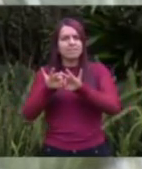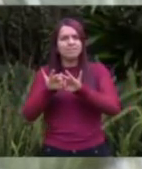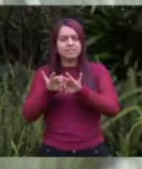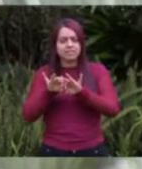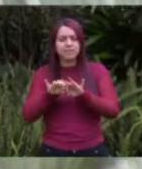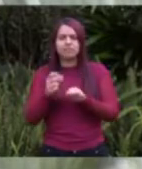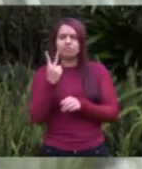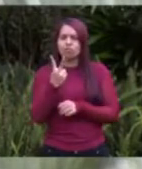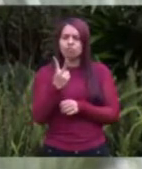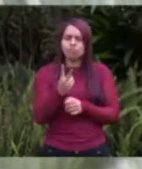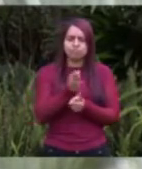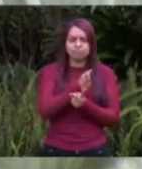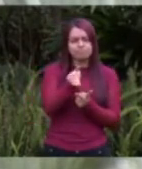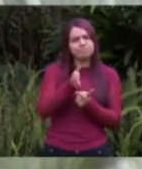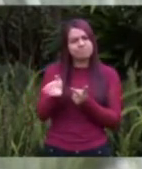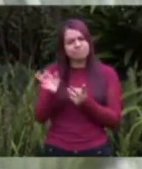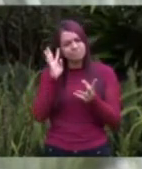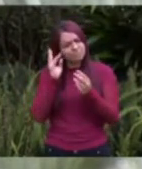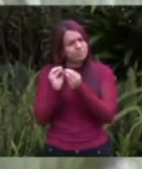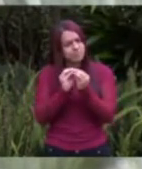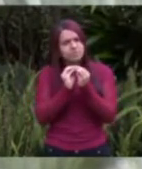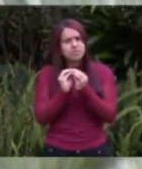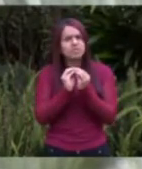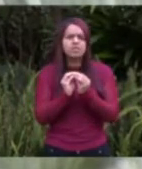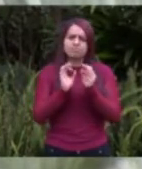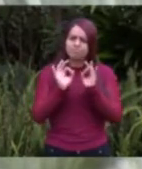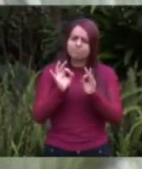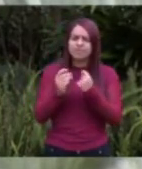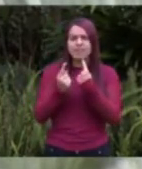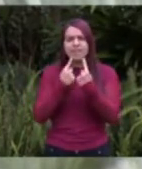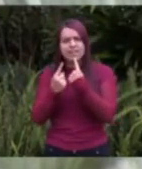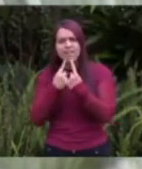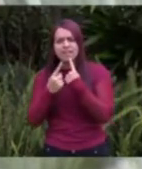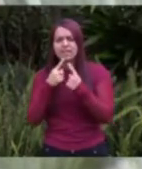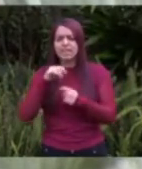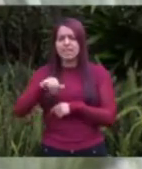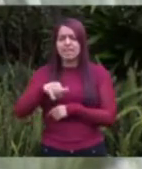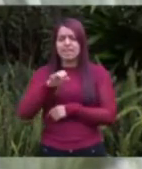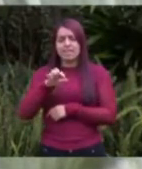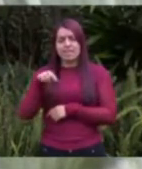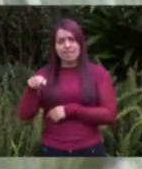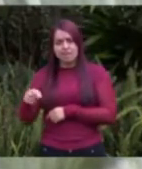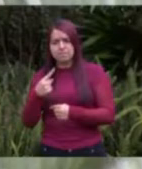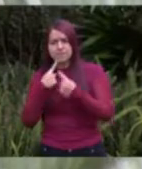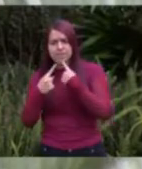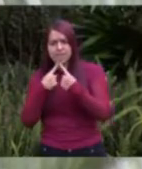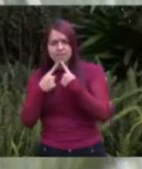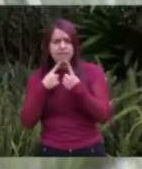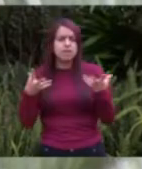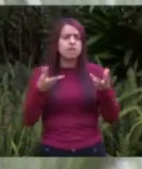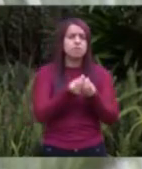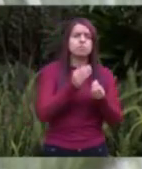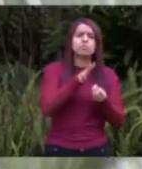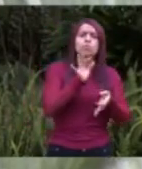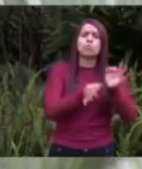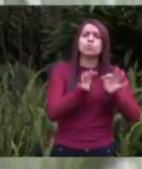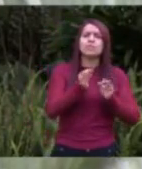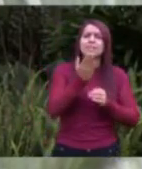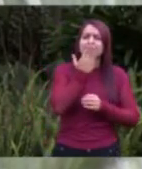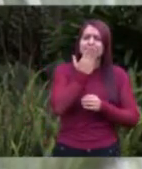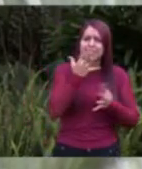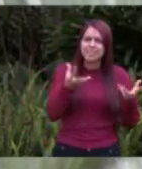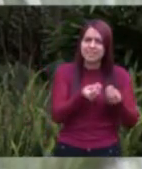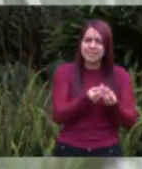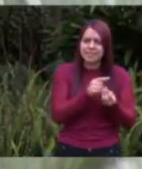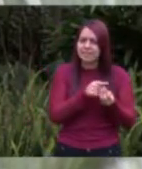de articulación y de diálogo intercultural, por ejemplo, entre la JEP y la Jurisdicción Especial Indígena. La Comisión de Género,